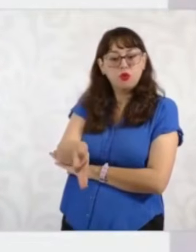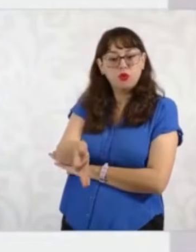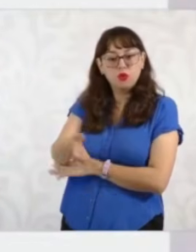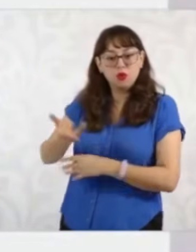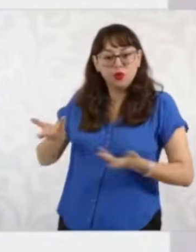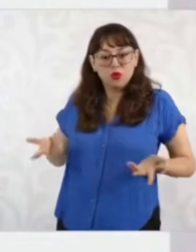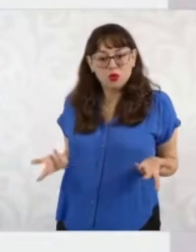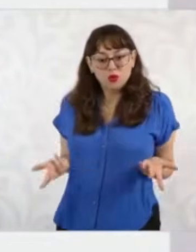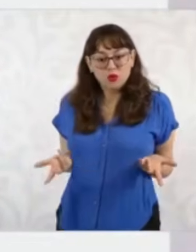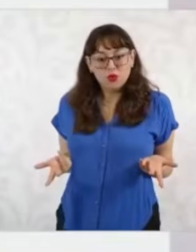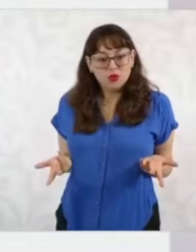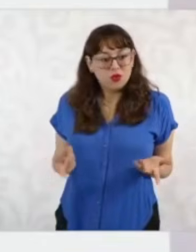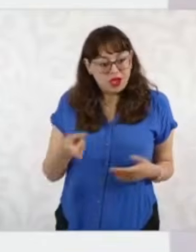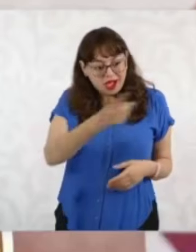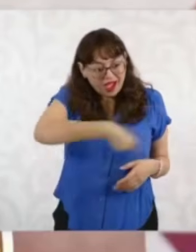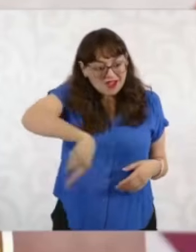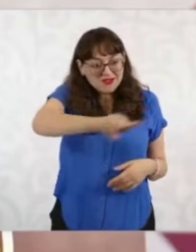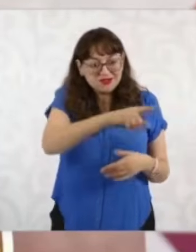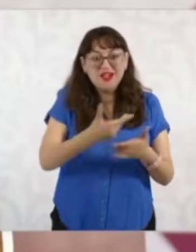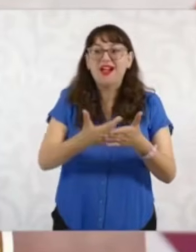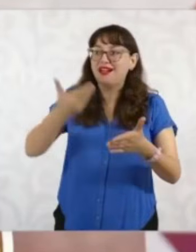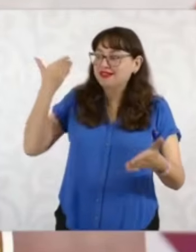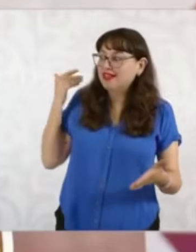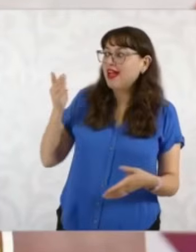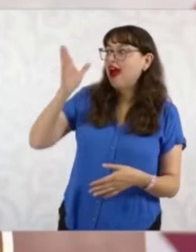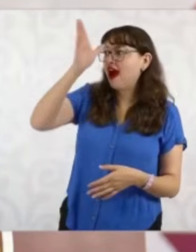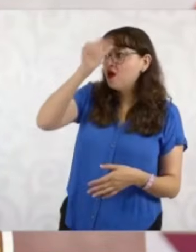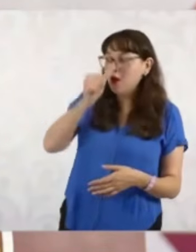Estuvieron de acuerdo.